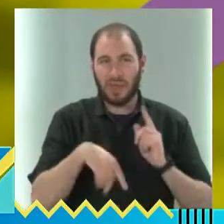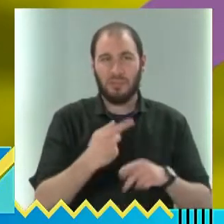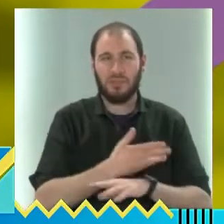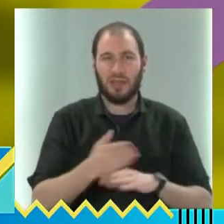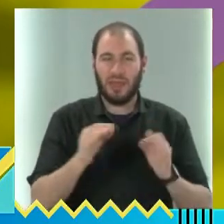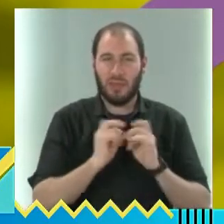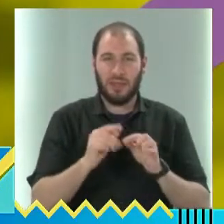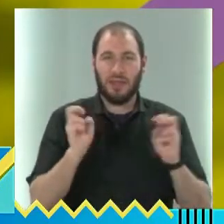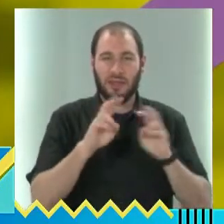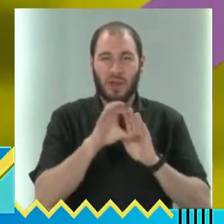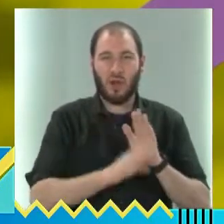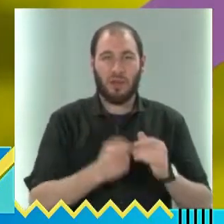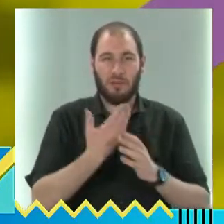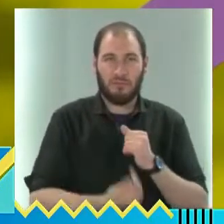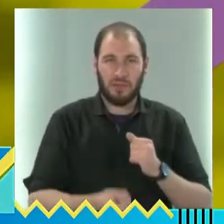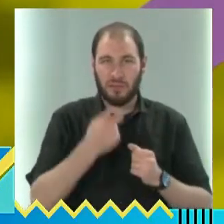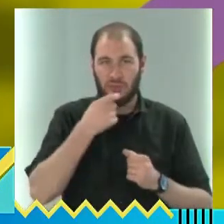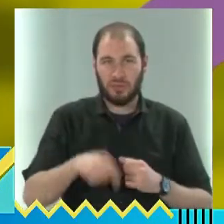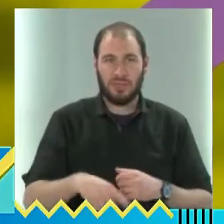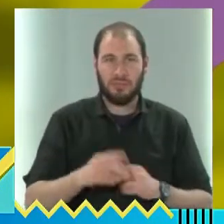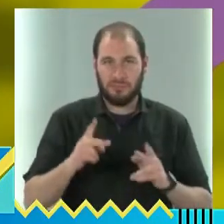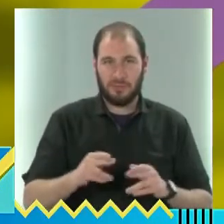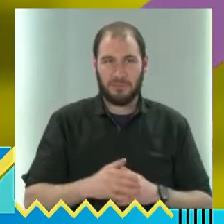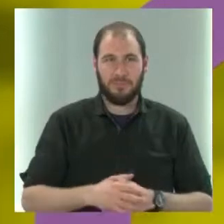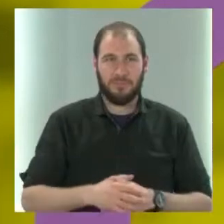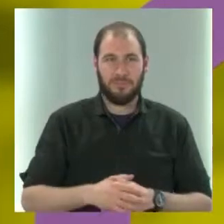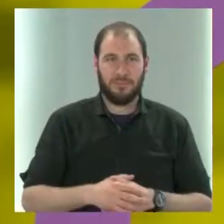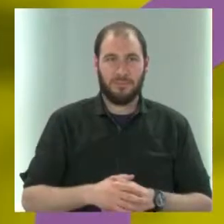este debate acerca del nuevo Código de Faltas de la provincia de Mendoza. Ya venimos.